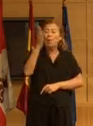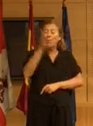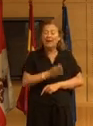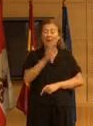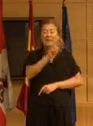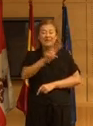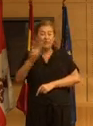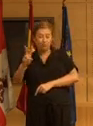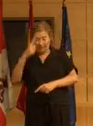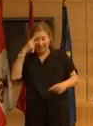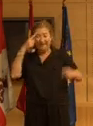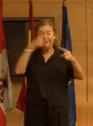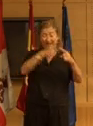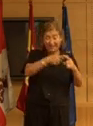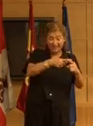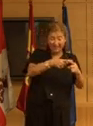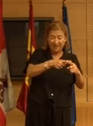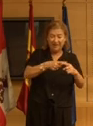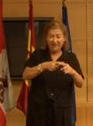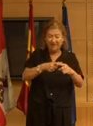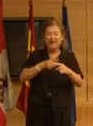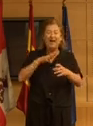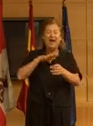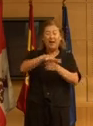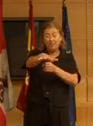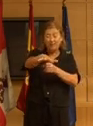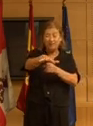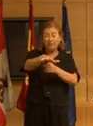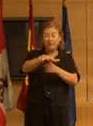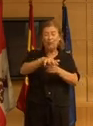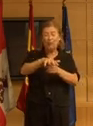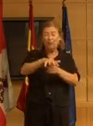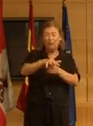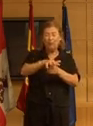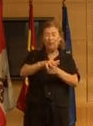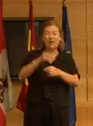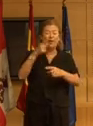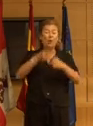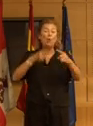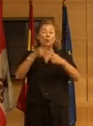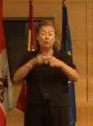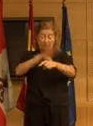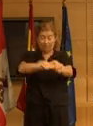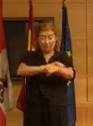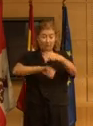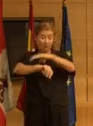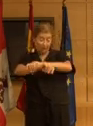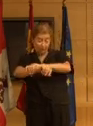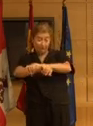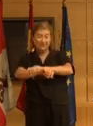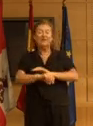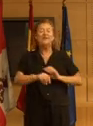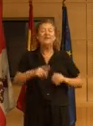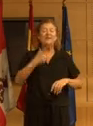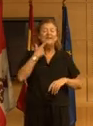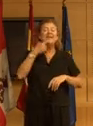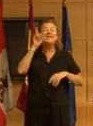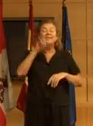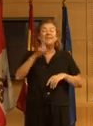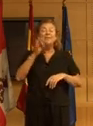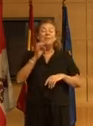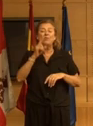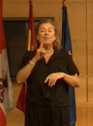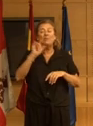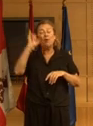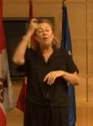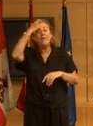verdadera referencia en el ámbito de del uso de contenciones, requiere un cambio conceptual